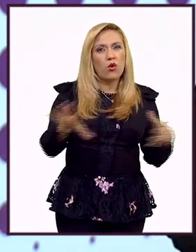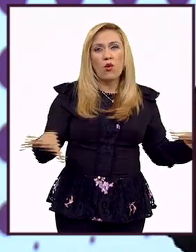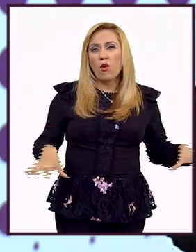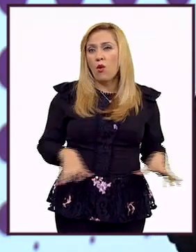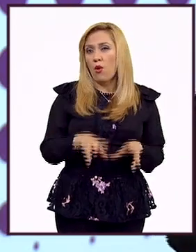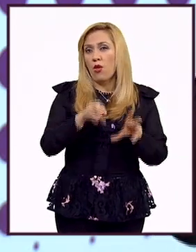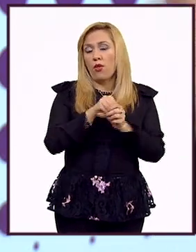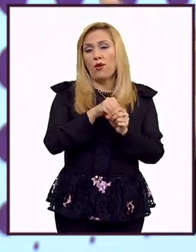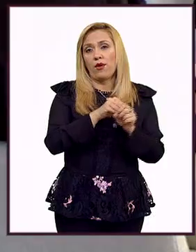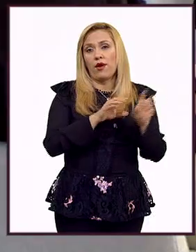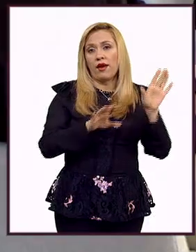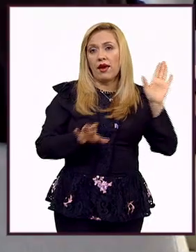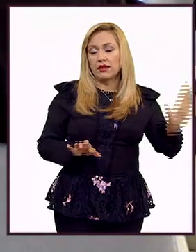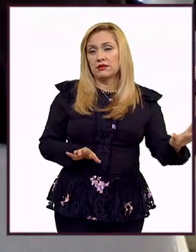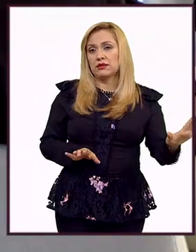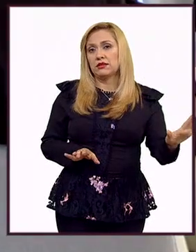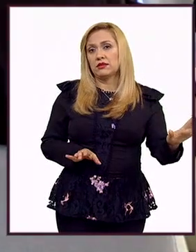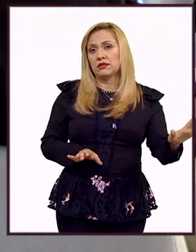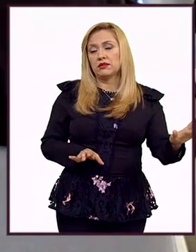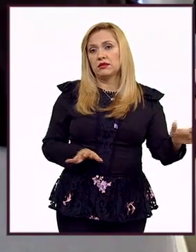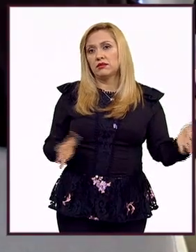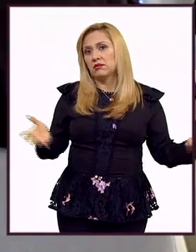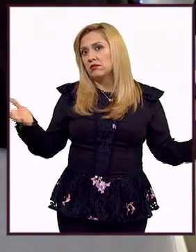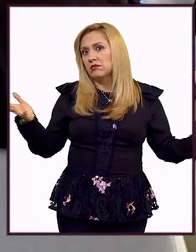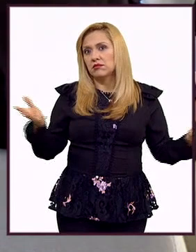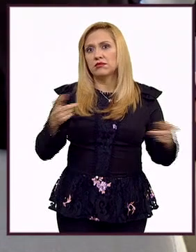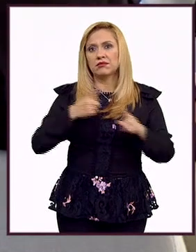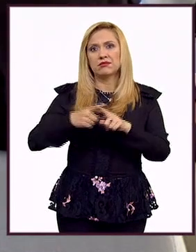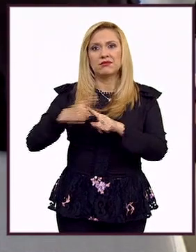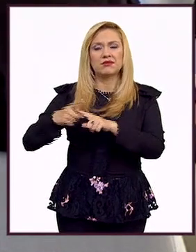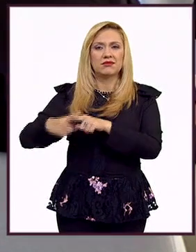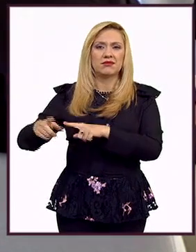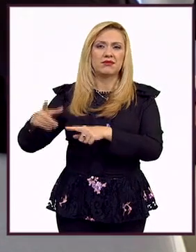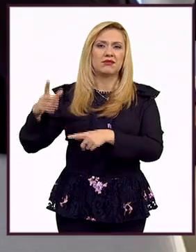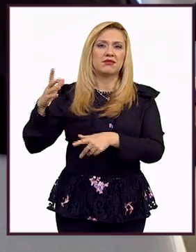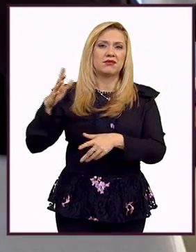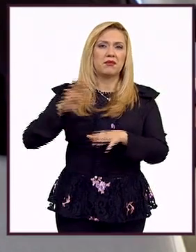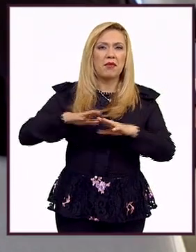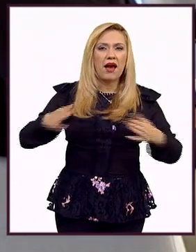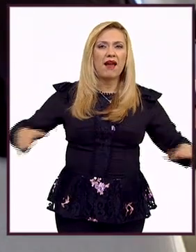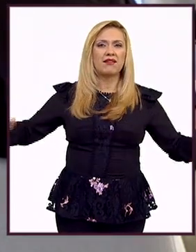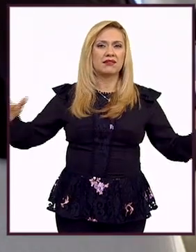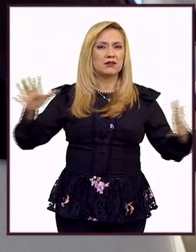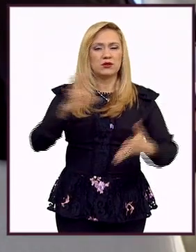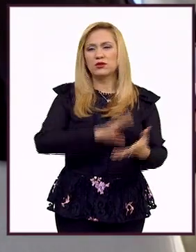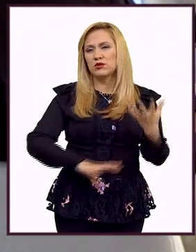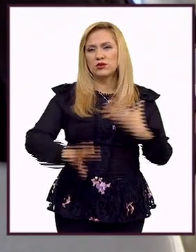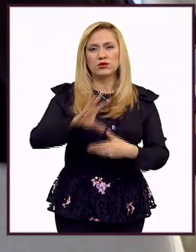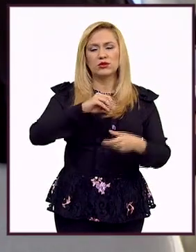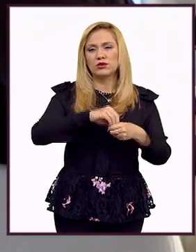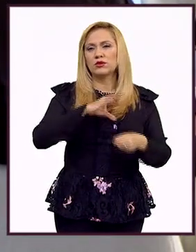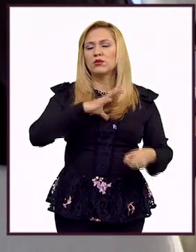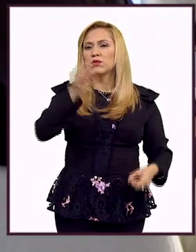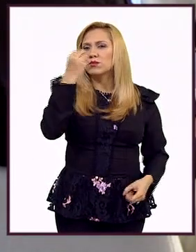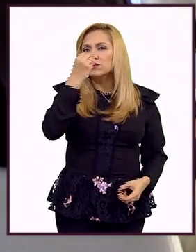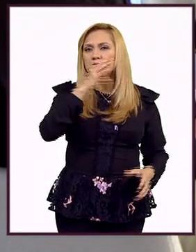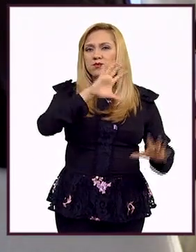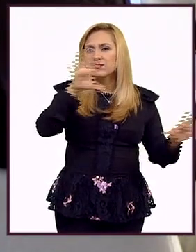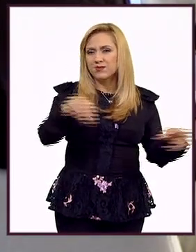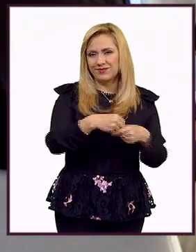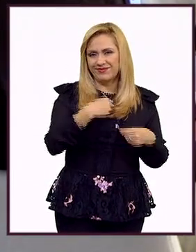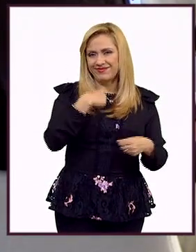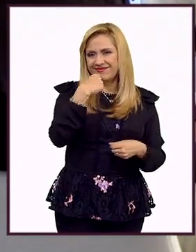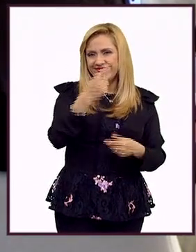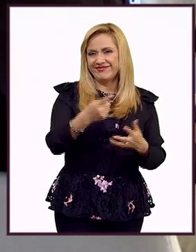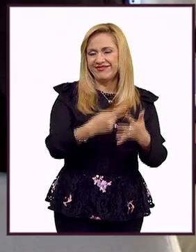de que hay unos recursos que están ahí, como es el agua, los bosques, las selvas, las costas, los principales alimentos.